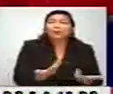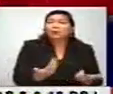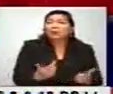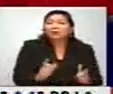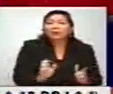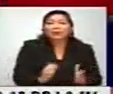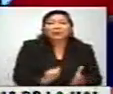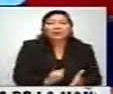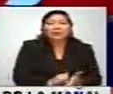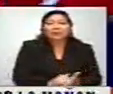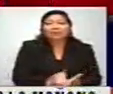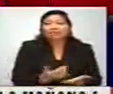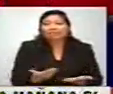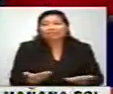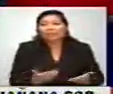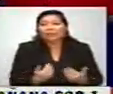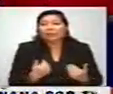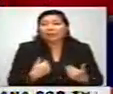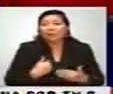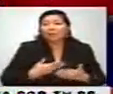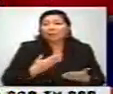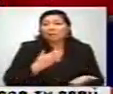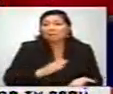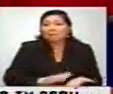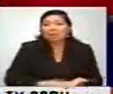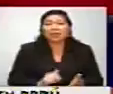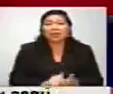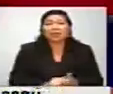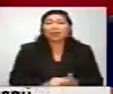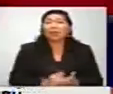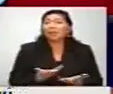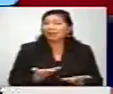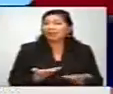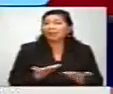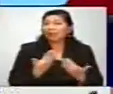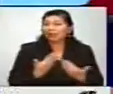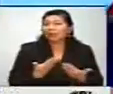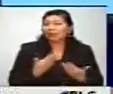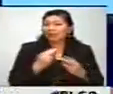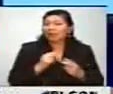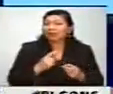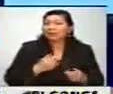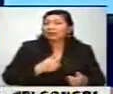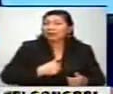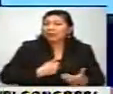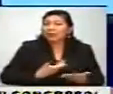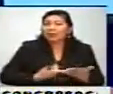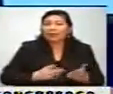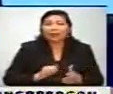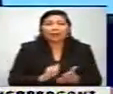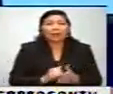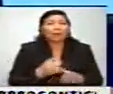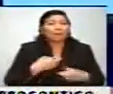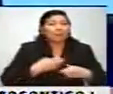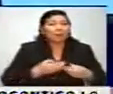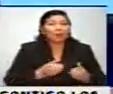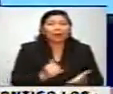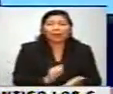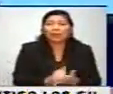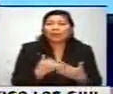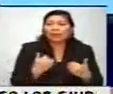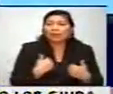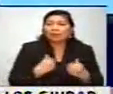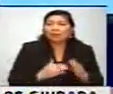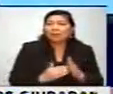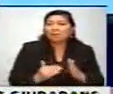eventualidad, hubiera pasado algo, cualquier cosa. Se hubieran victimizado mientras hacían la apología del delito que